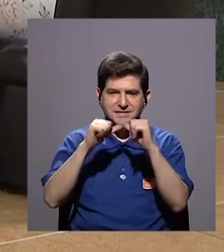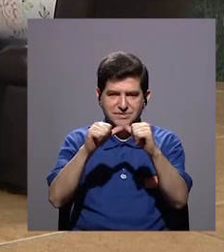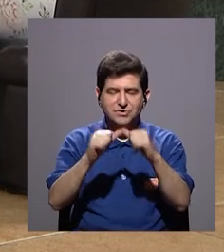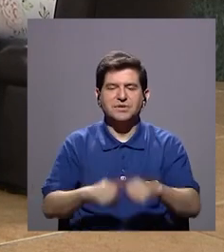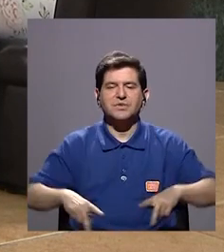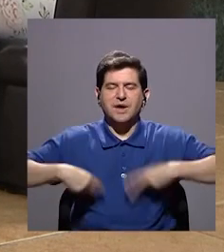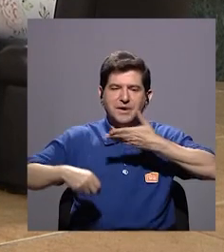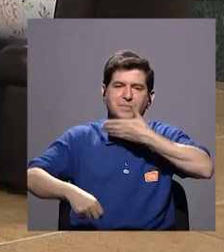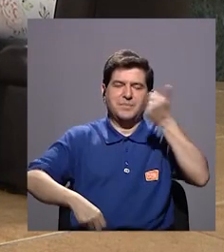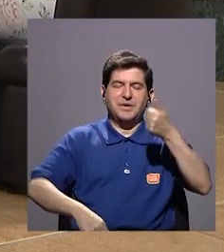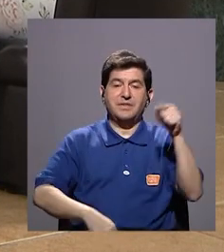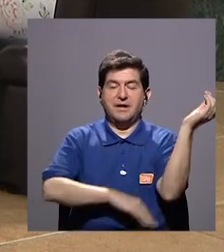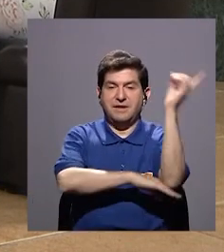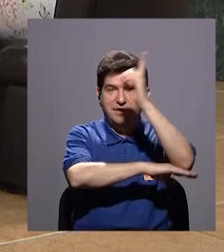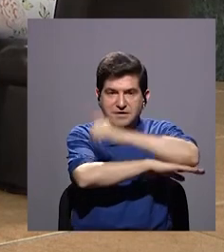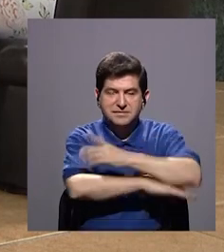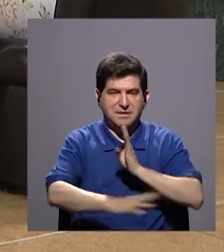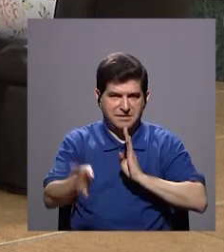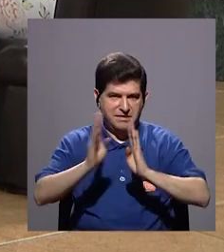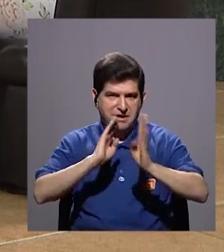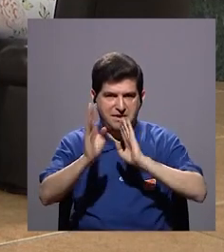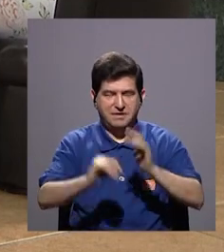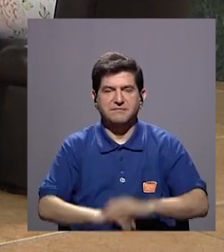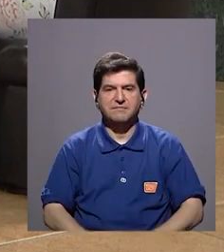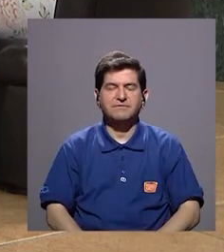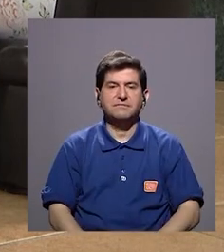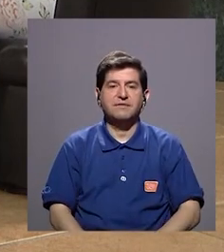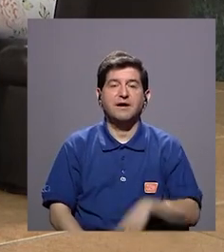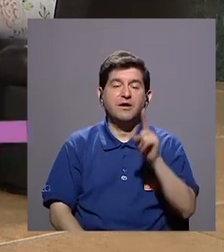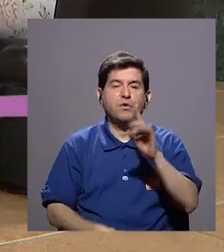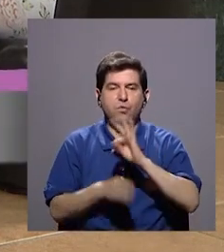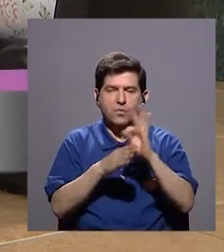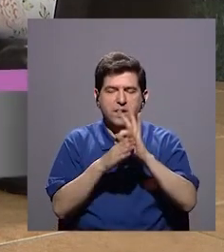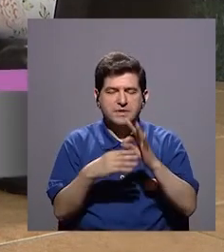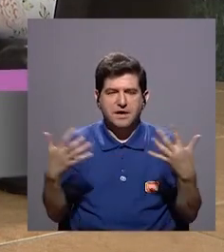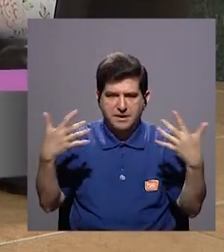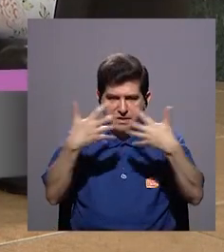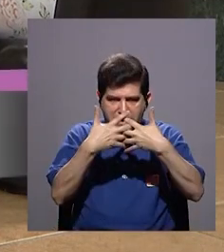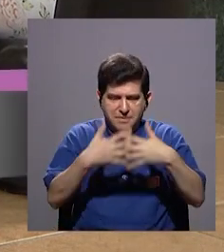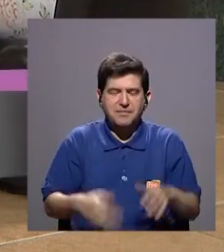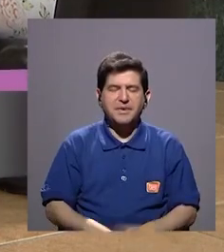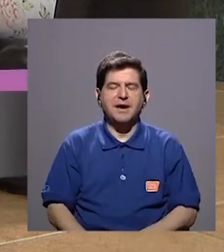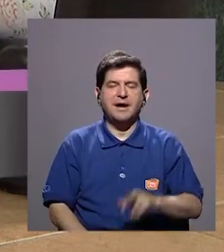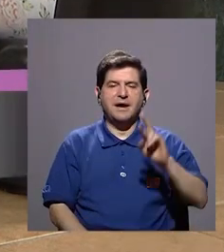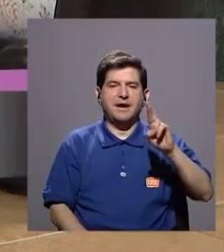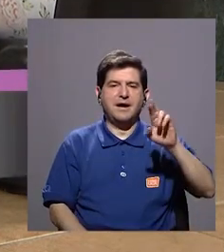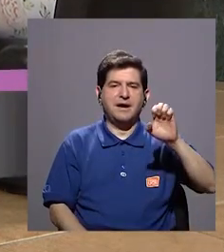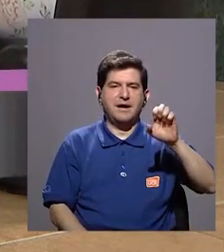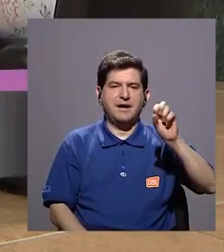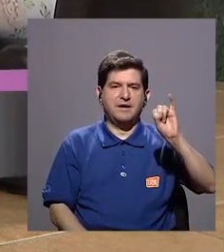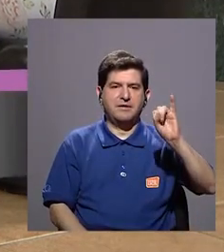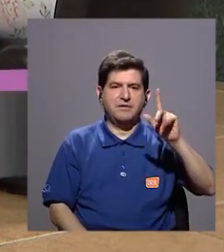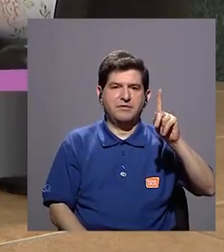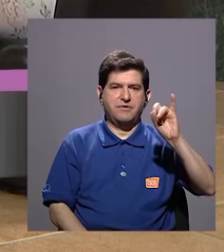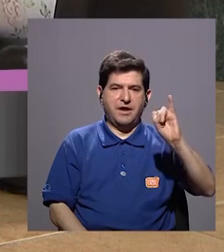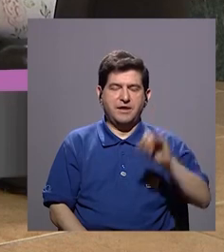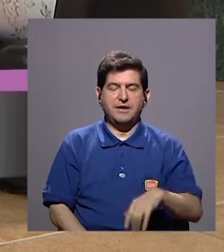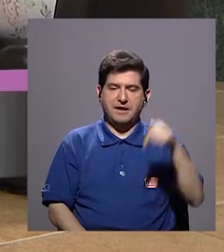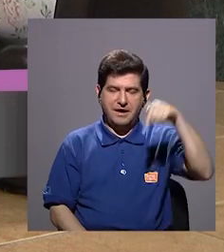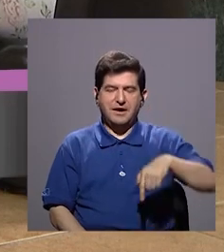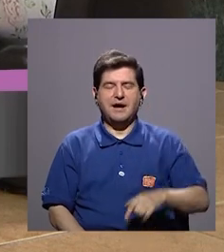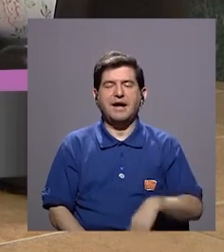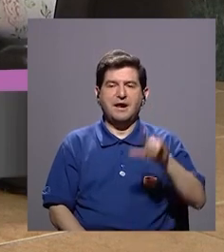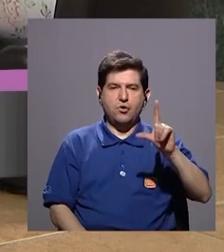Gracias por continuar con nosotros en Vivir Mejor. El día de hoy conversando acerca de una terapia complementaria que se llama Reiki. Para ello nos